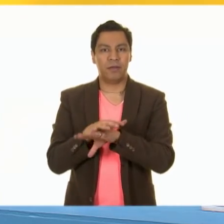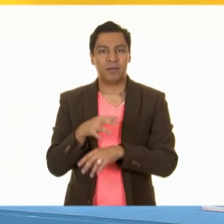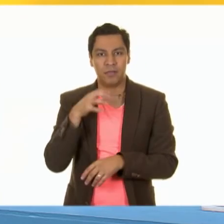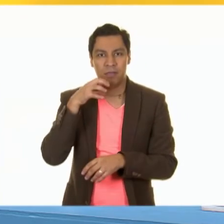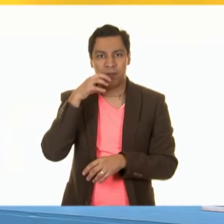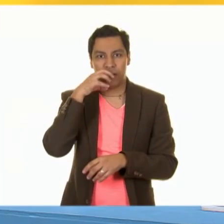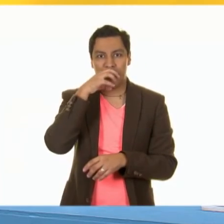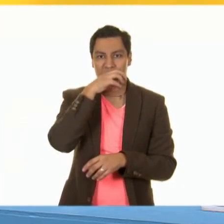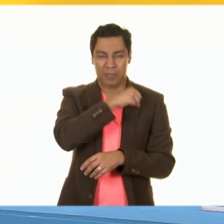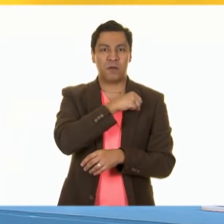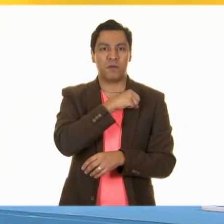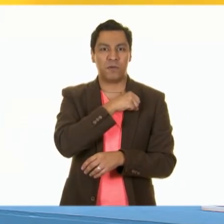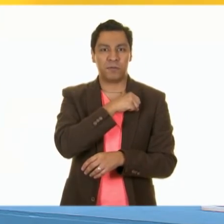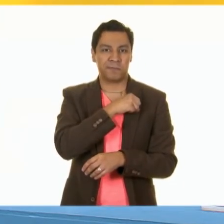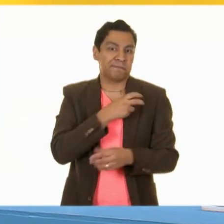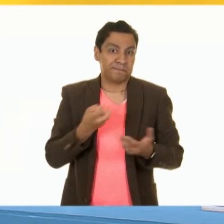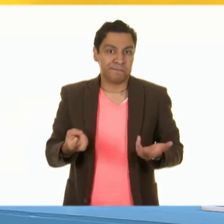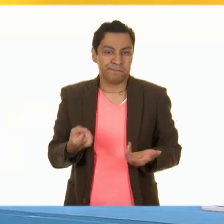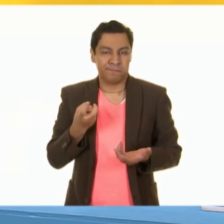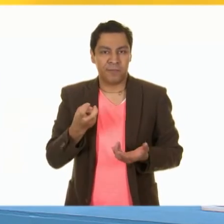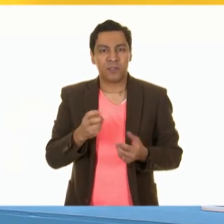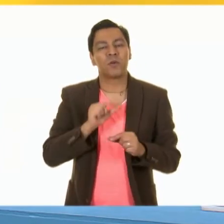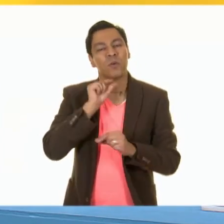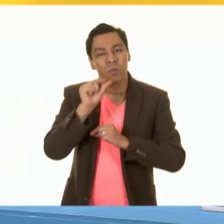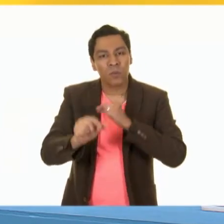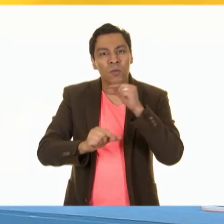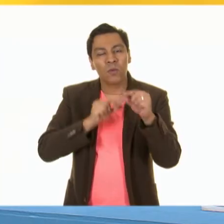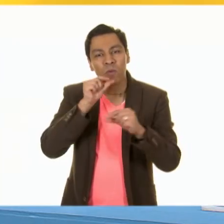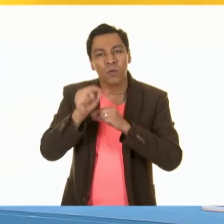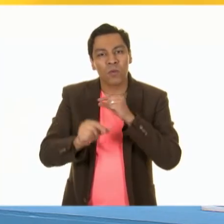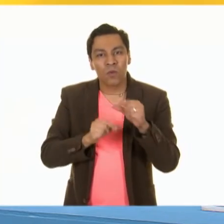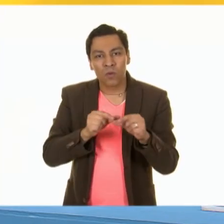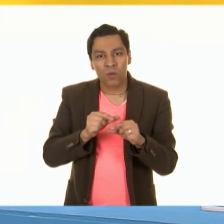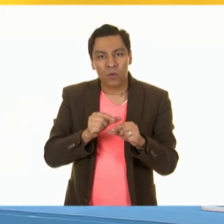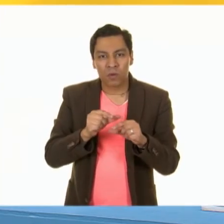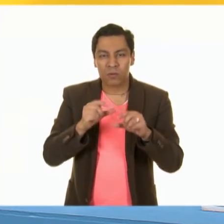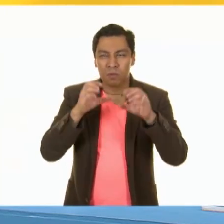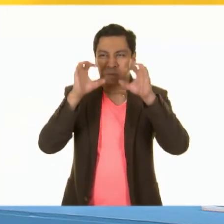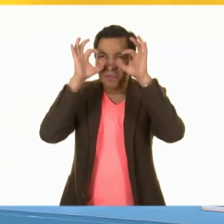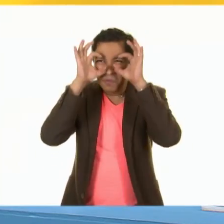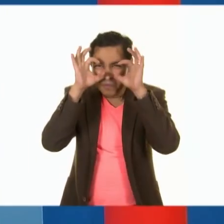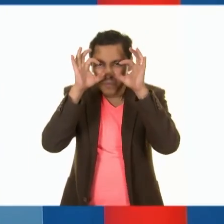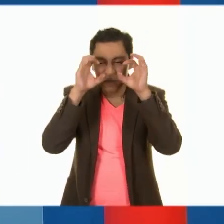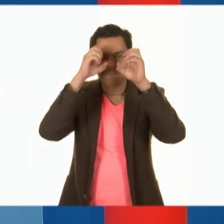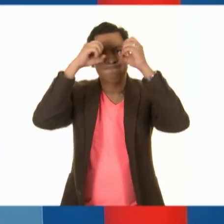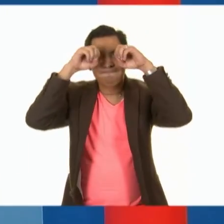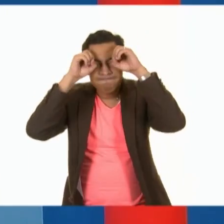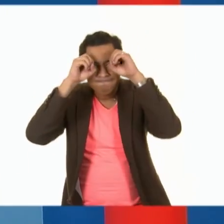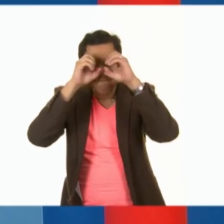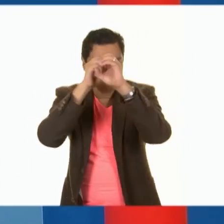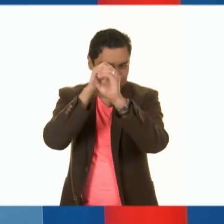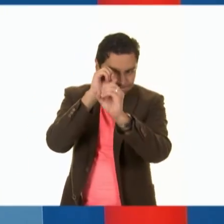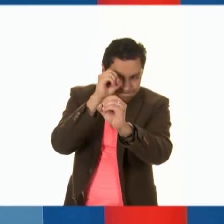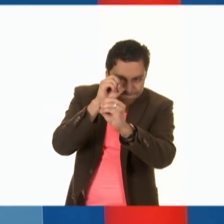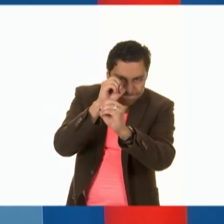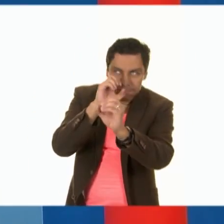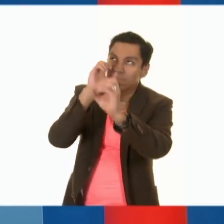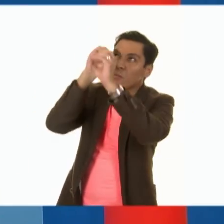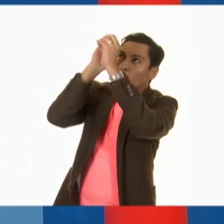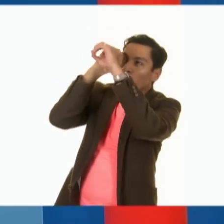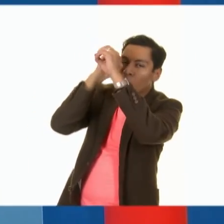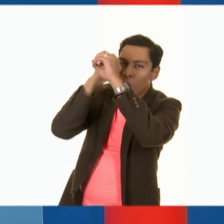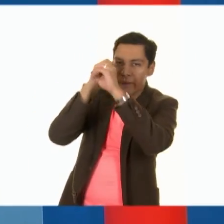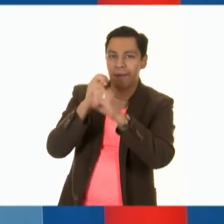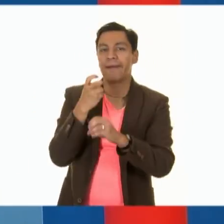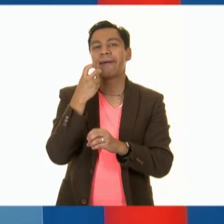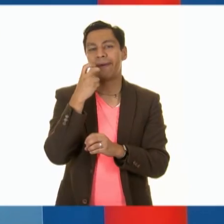estas propiedades, se han desarrollado los instrumentos ópticos que hemos visto en las últimas clases. Reflexión y